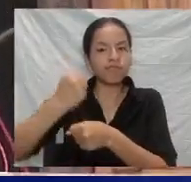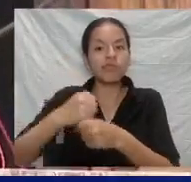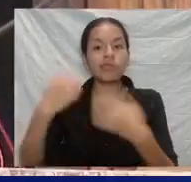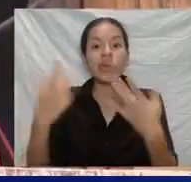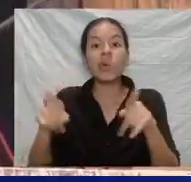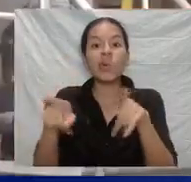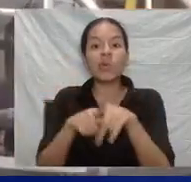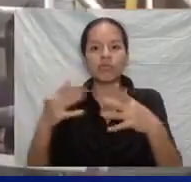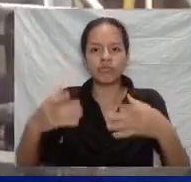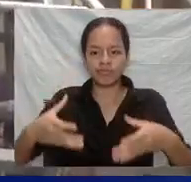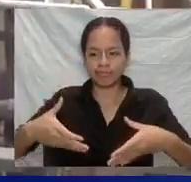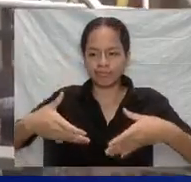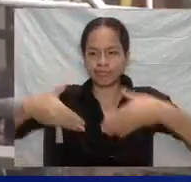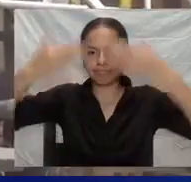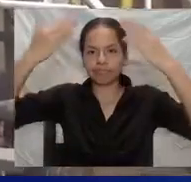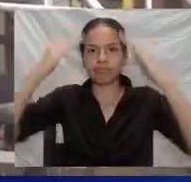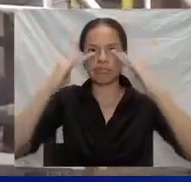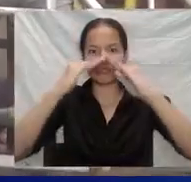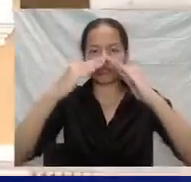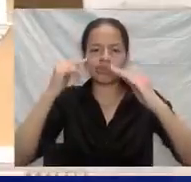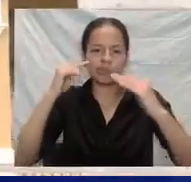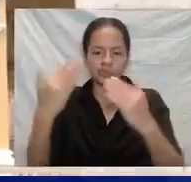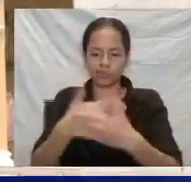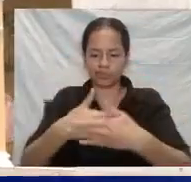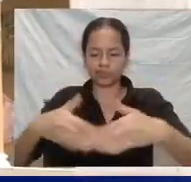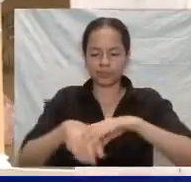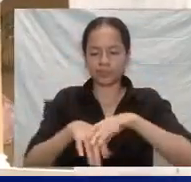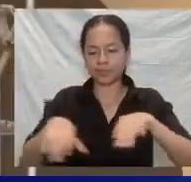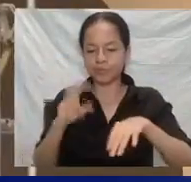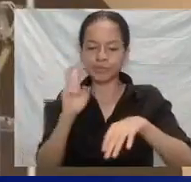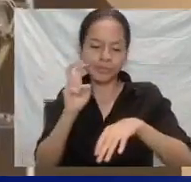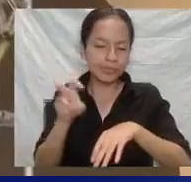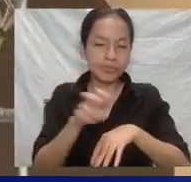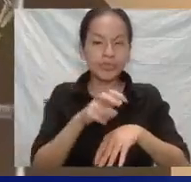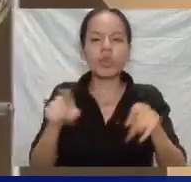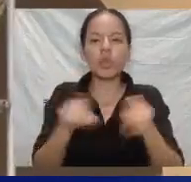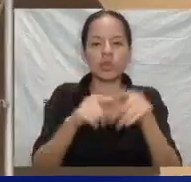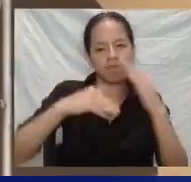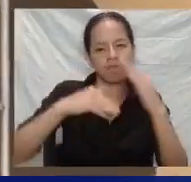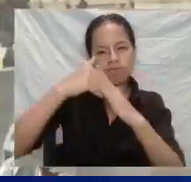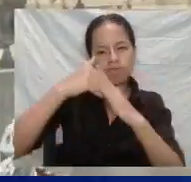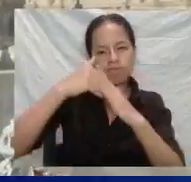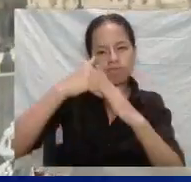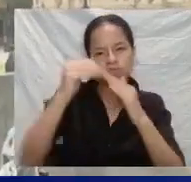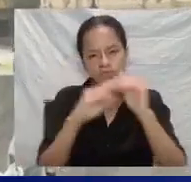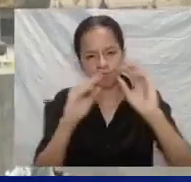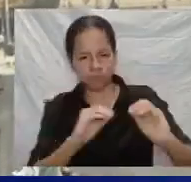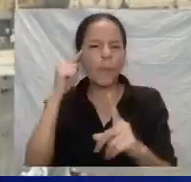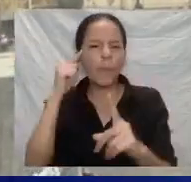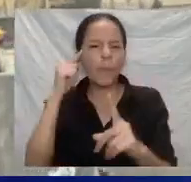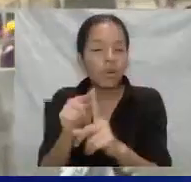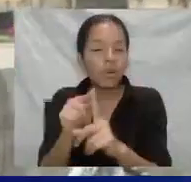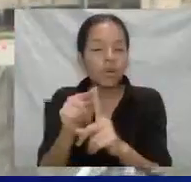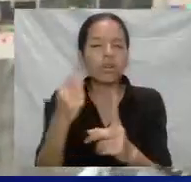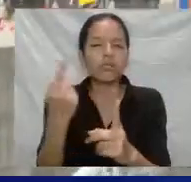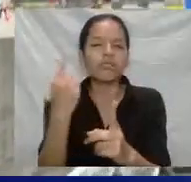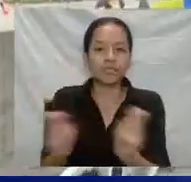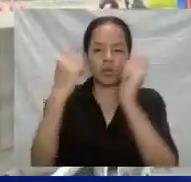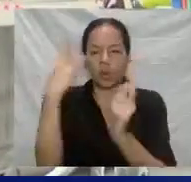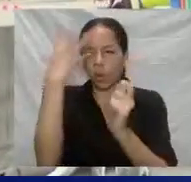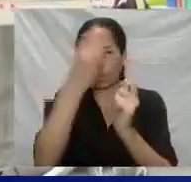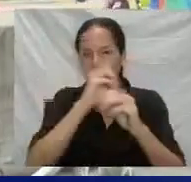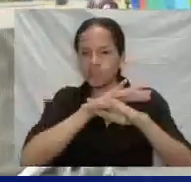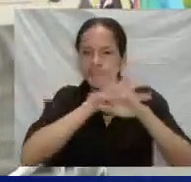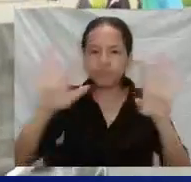ubicados en la plaza con el fin de llegar a las fiestas con una plaza de armas totalmente renovada el objetivo es recuperar el aspecto